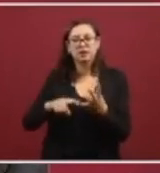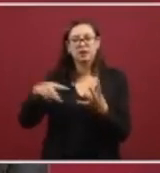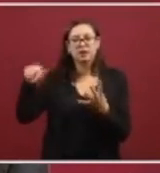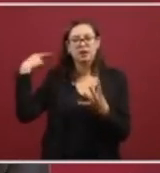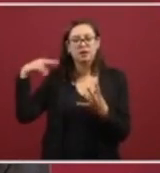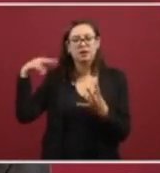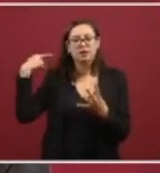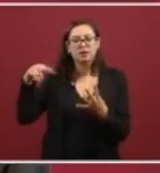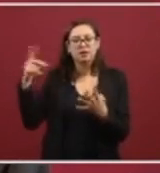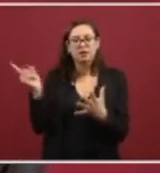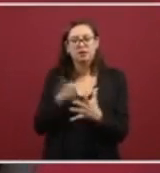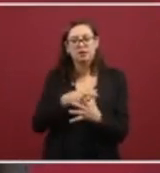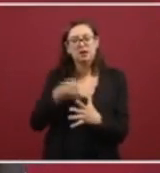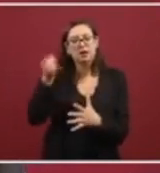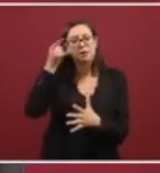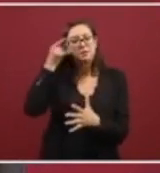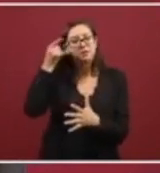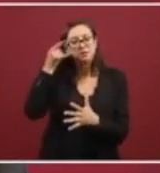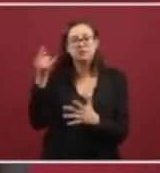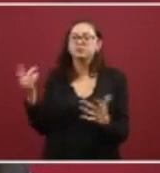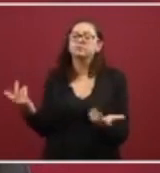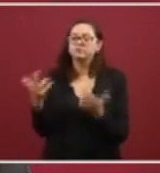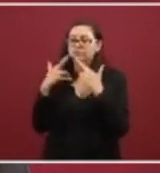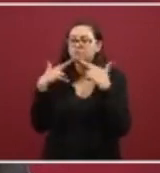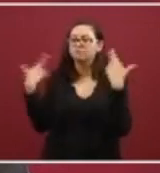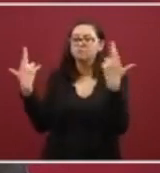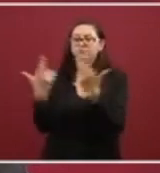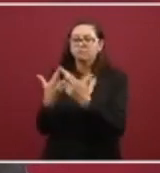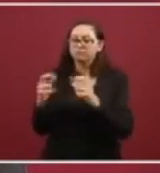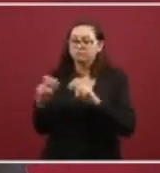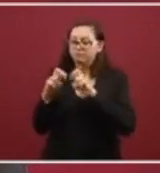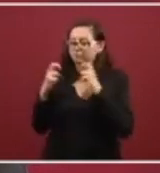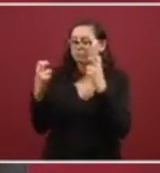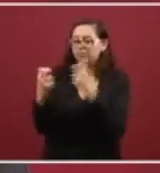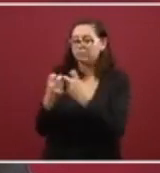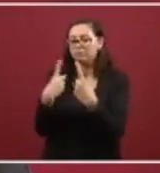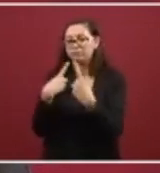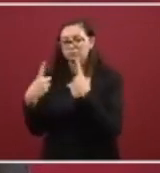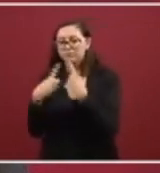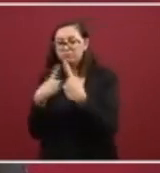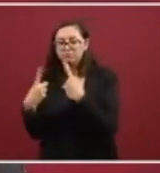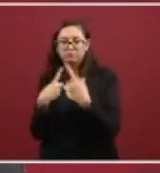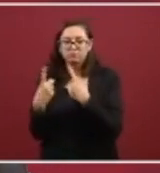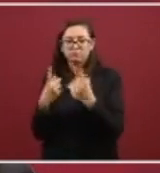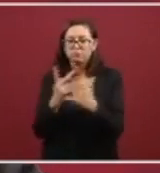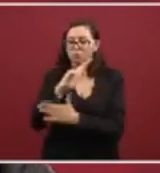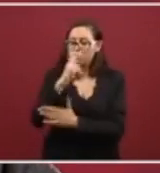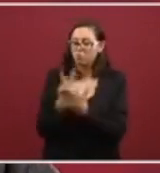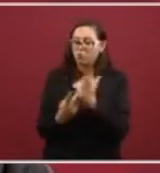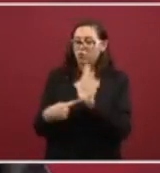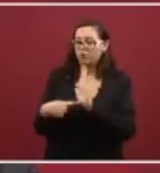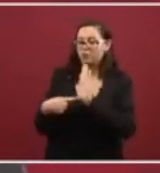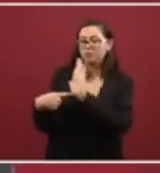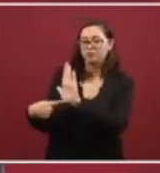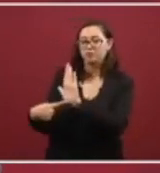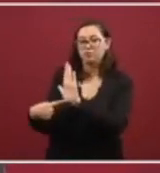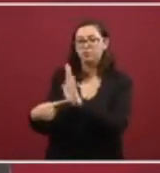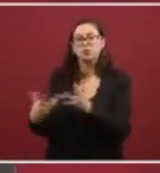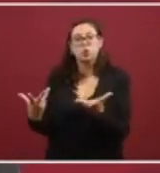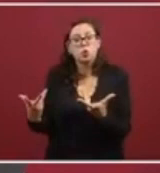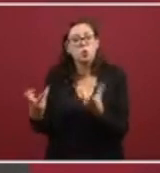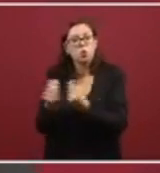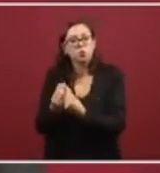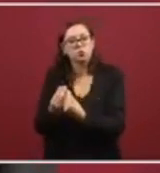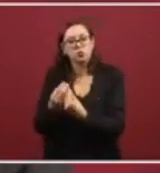Veracruz y de Campeche, con el propósito de compartirles el programa y acordar las acciones